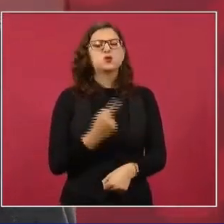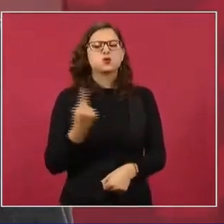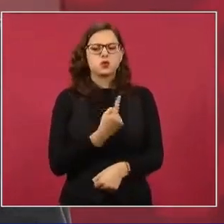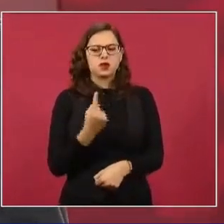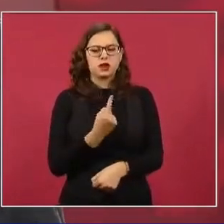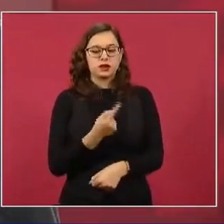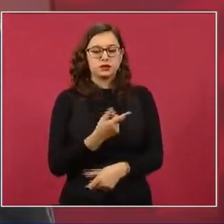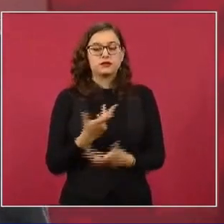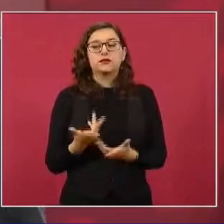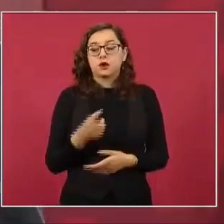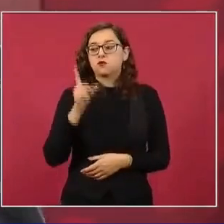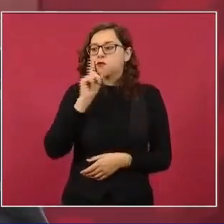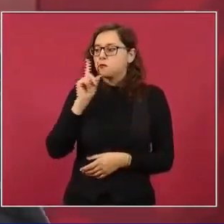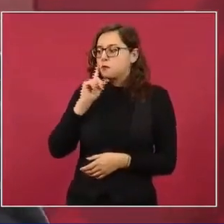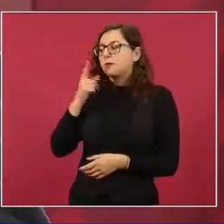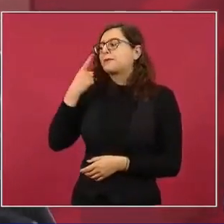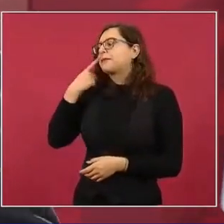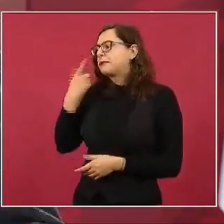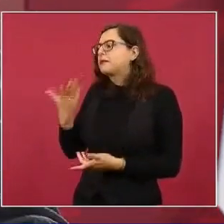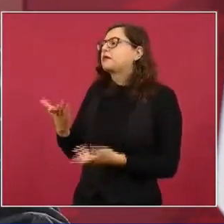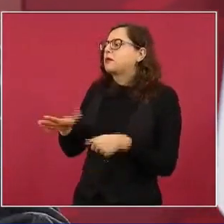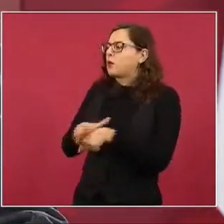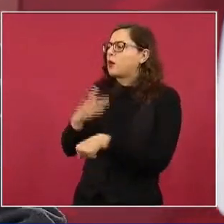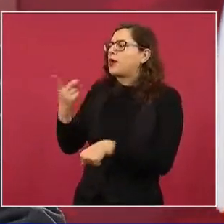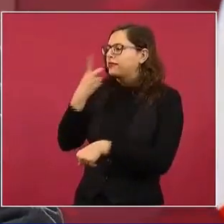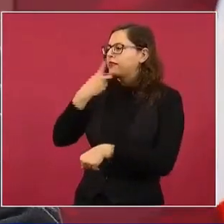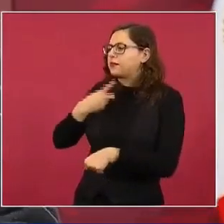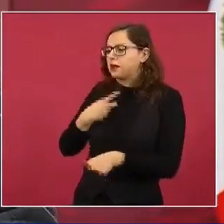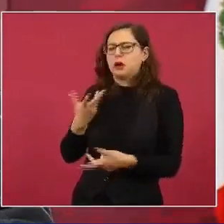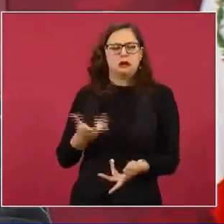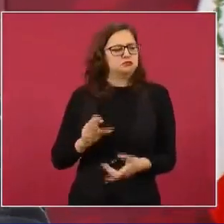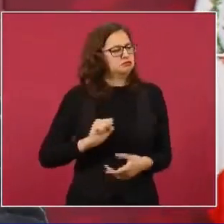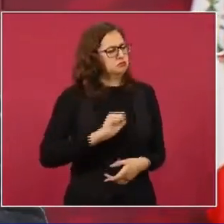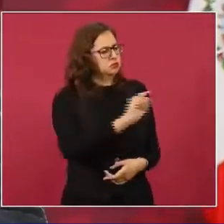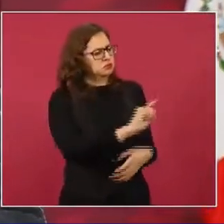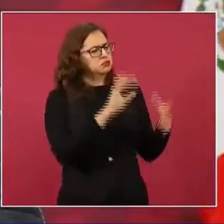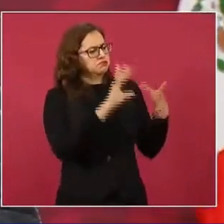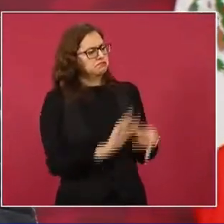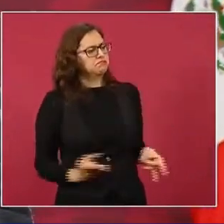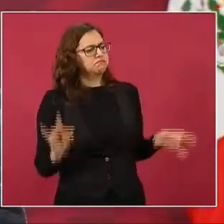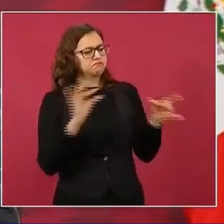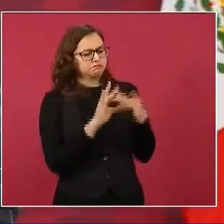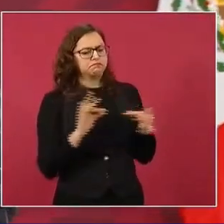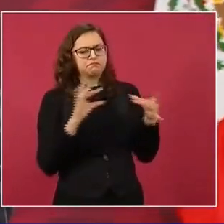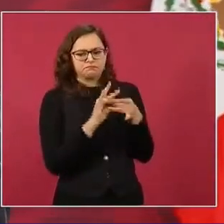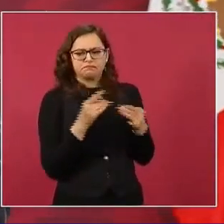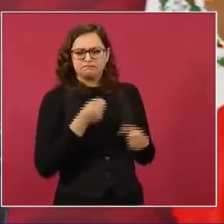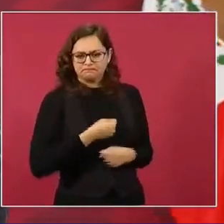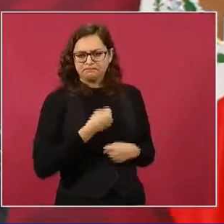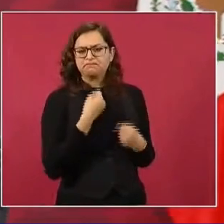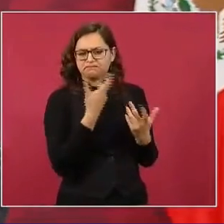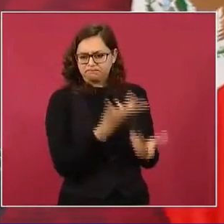ella quiere conocer mi opinión, se la voy a dar